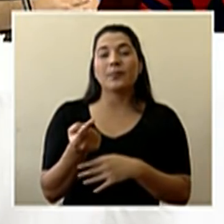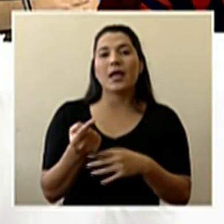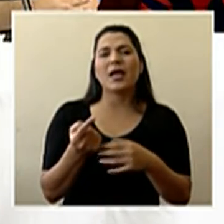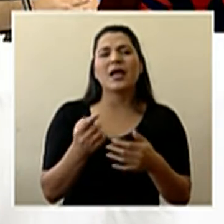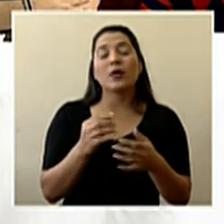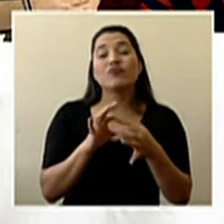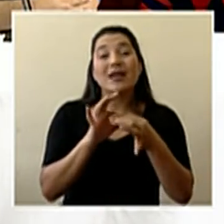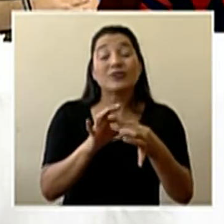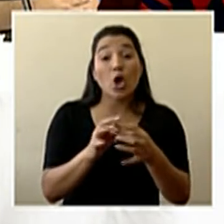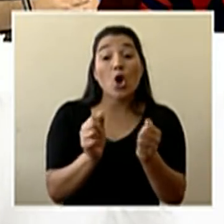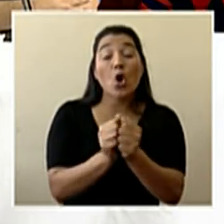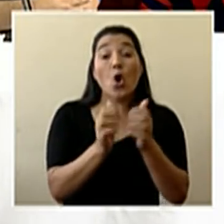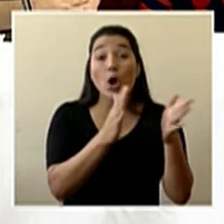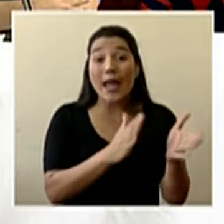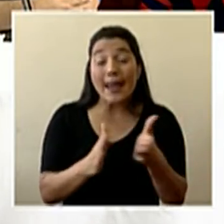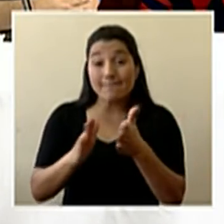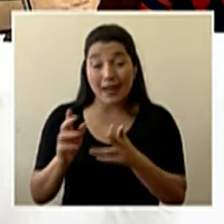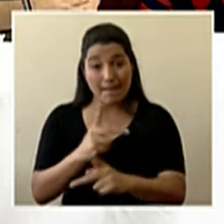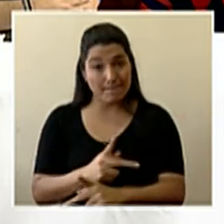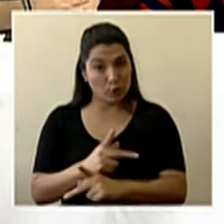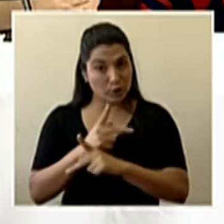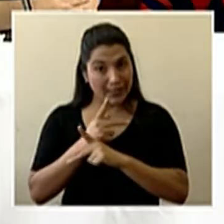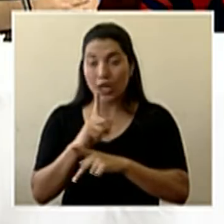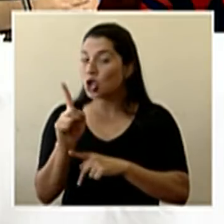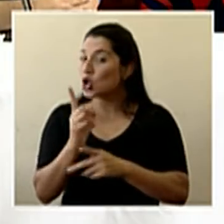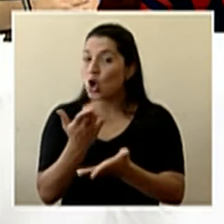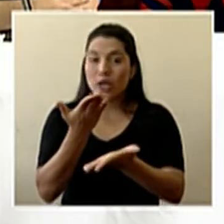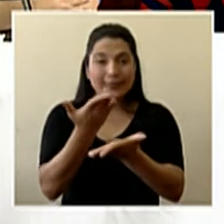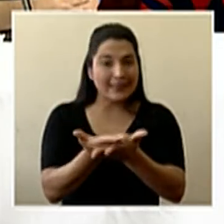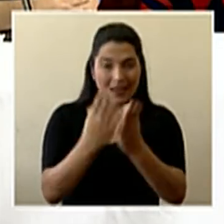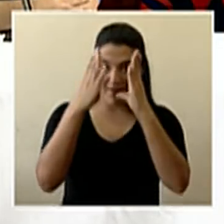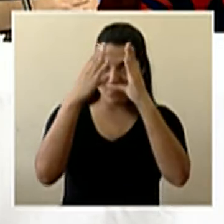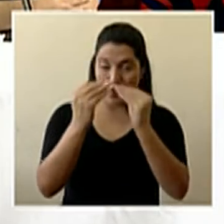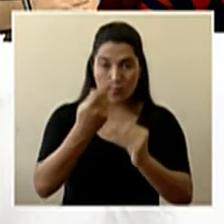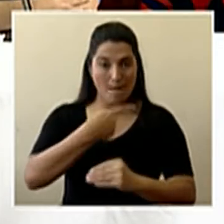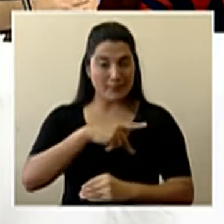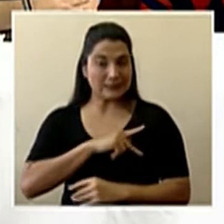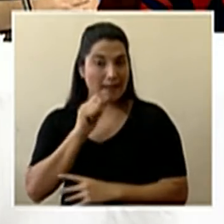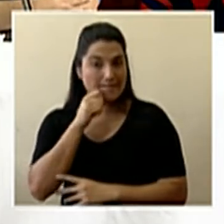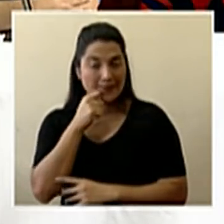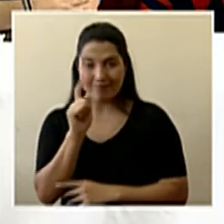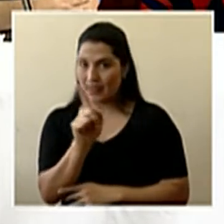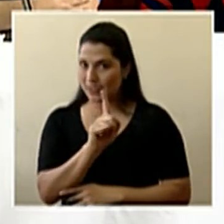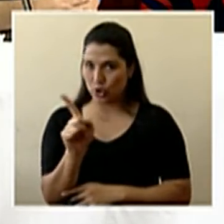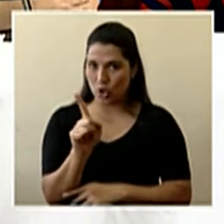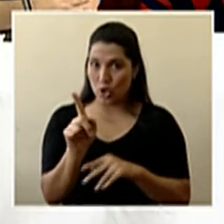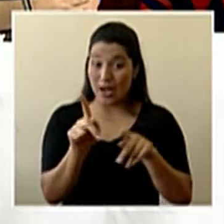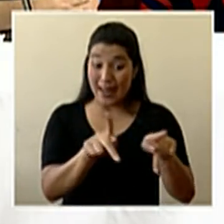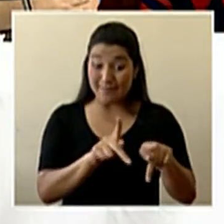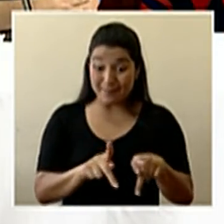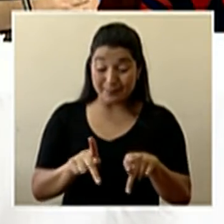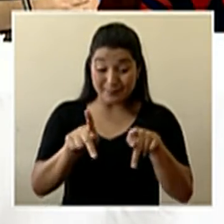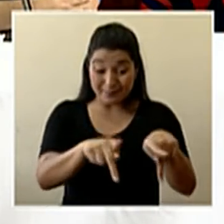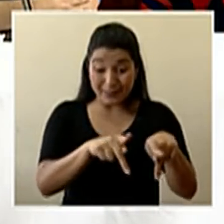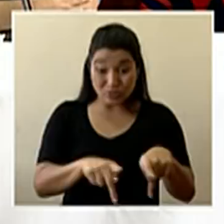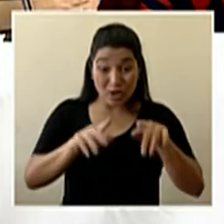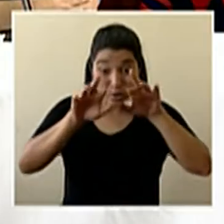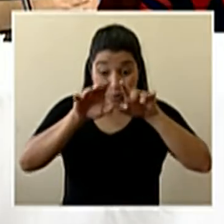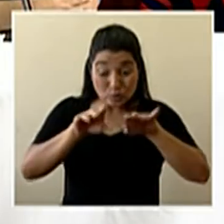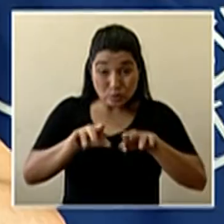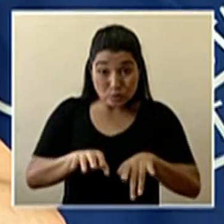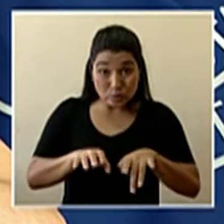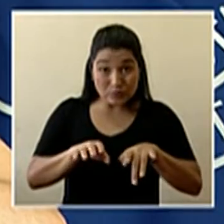Proteger no entreguen documentos ni información personal a las personas que están llenando el formulario en este momento, ni se dejen